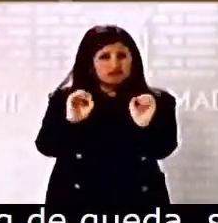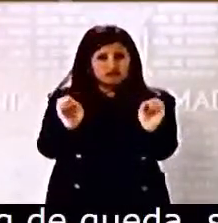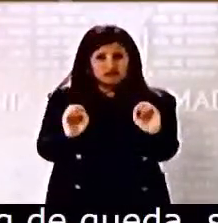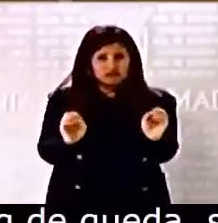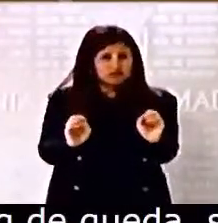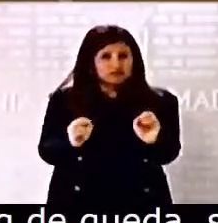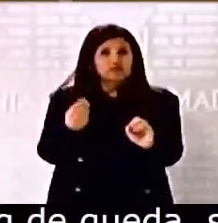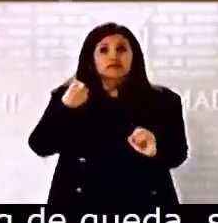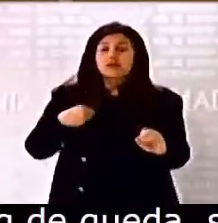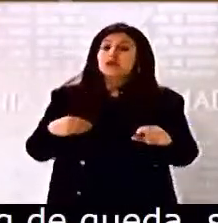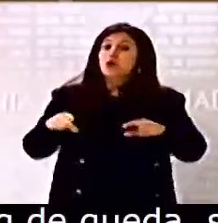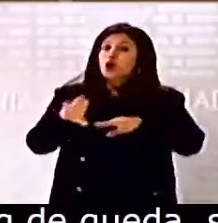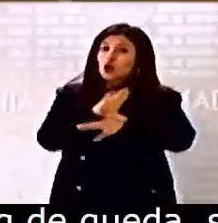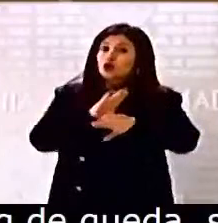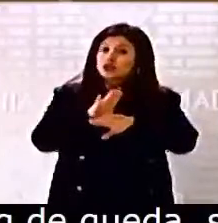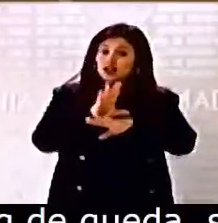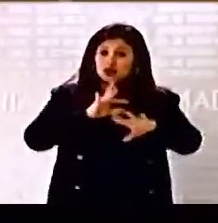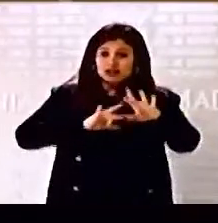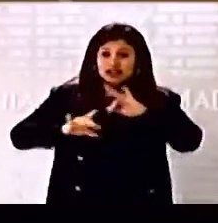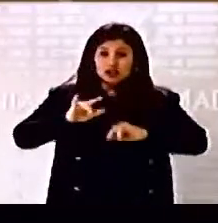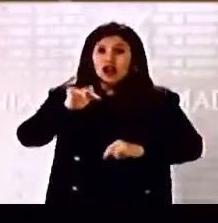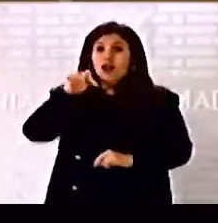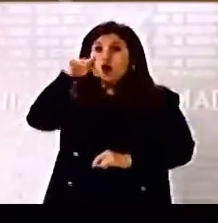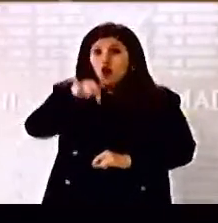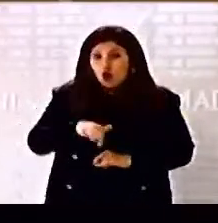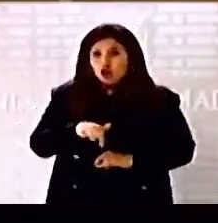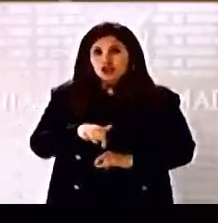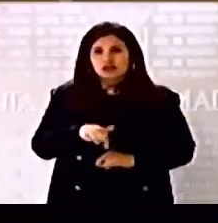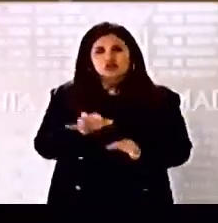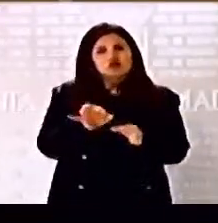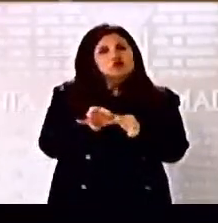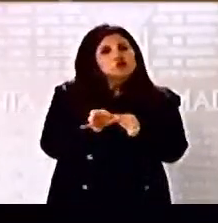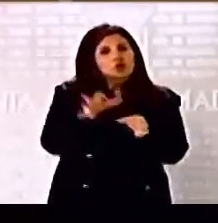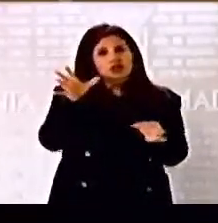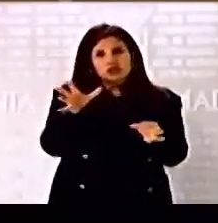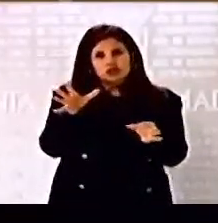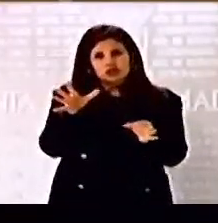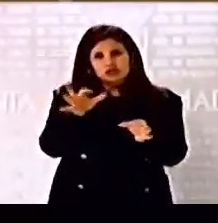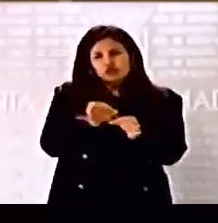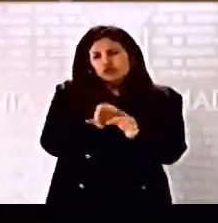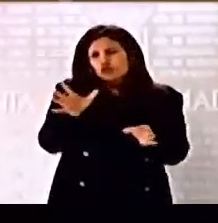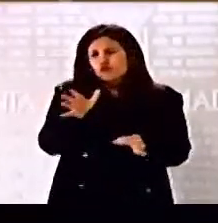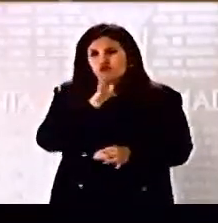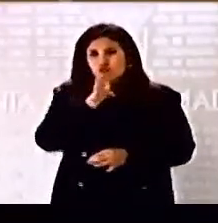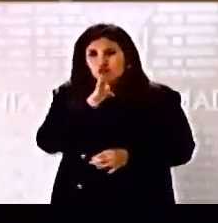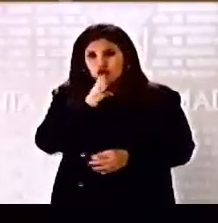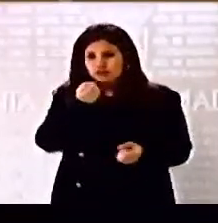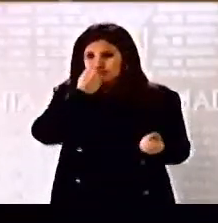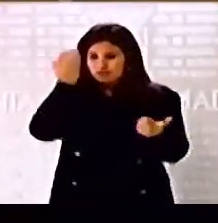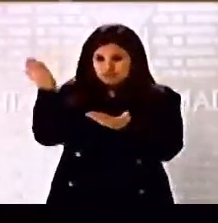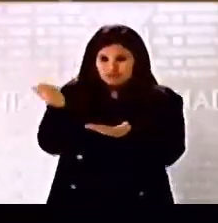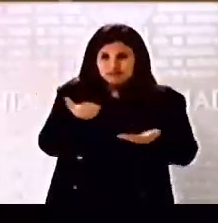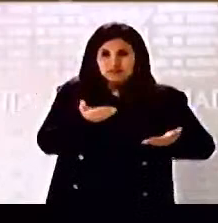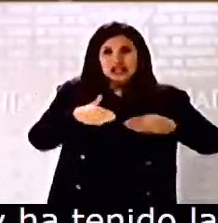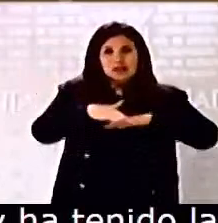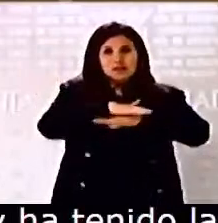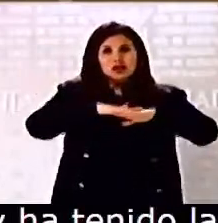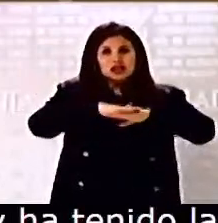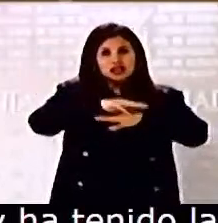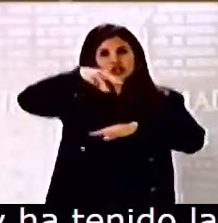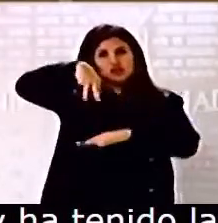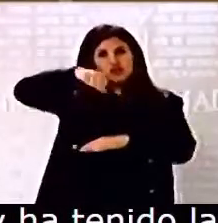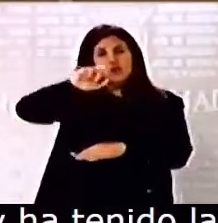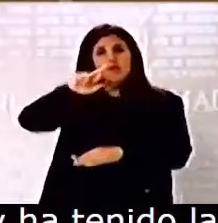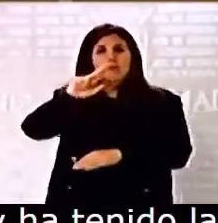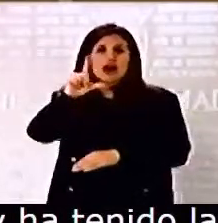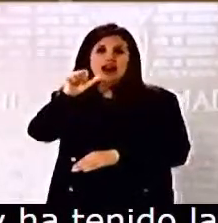Consejo Interterritorial hoy ha tenido la enorme suerte de recibir al ministro Marlaska, al ministro del